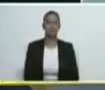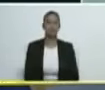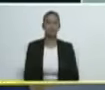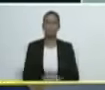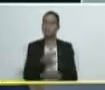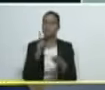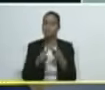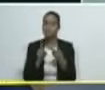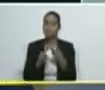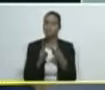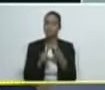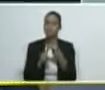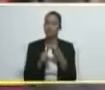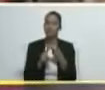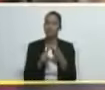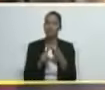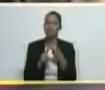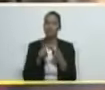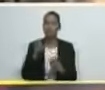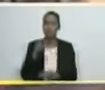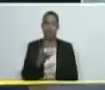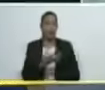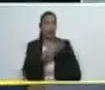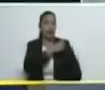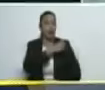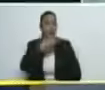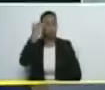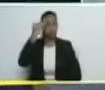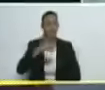Compañero General en Jefe Churio.